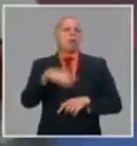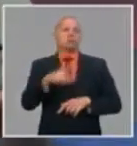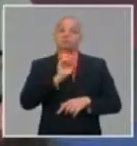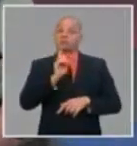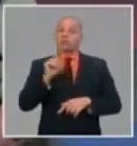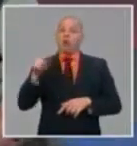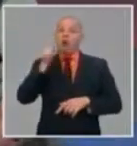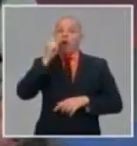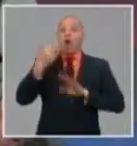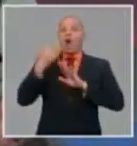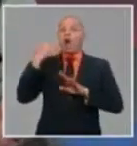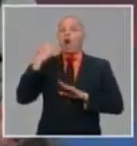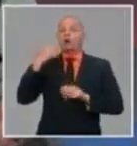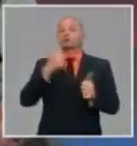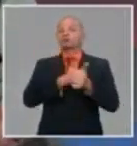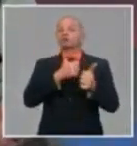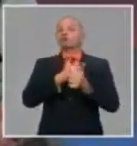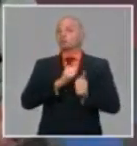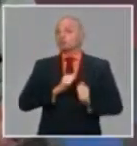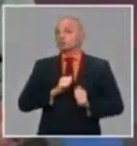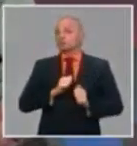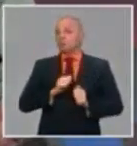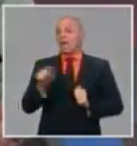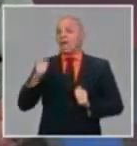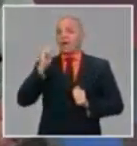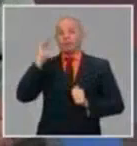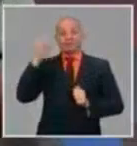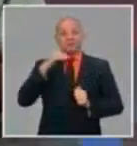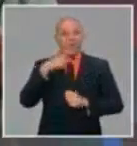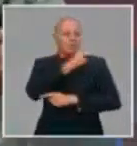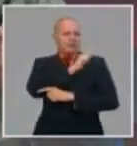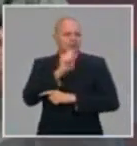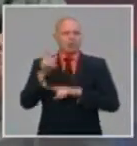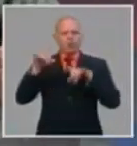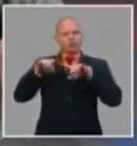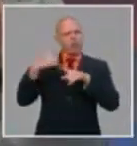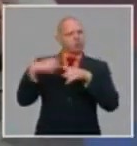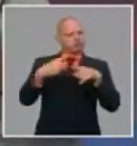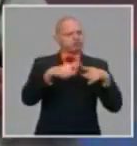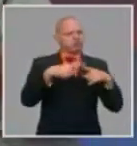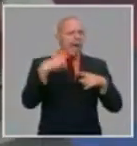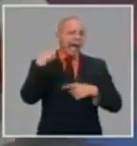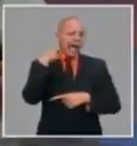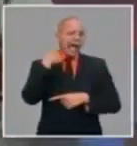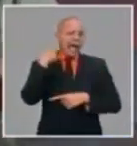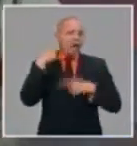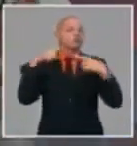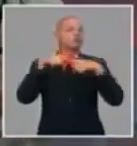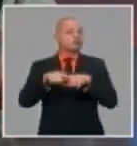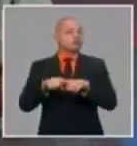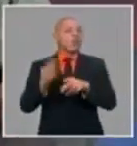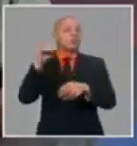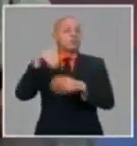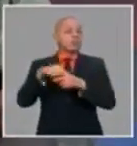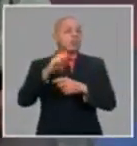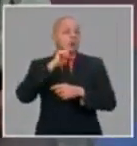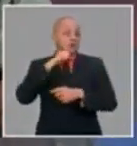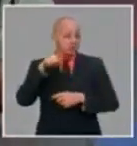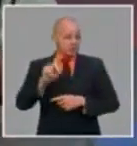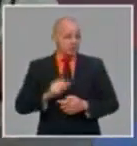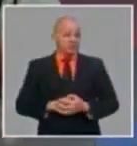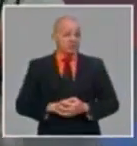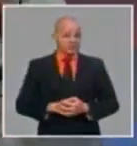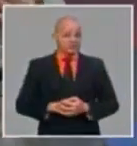Unidos, asesor de un candidato a la presidencia del Partido Republicano. O sea, una gente que ha estado muy dentro del establishment